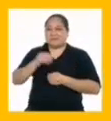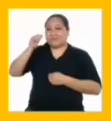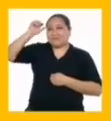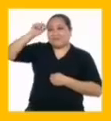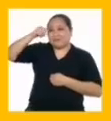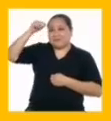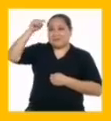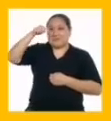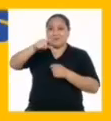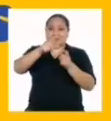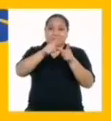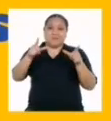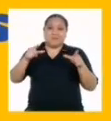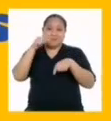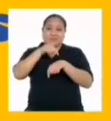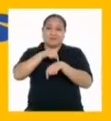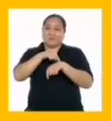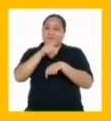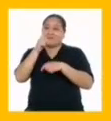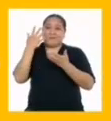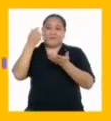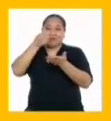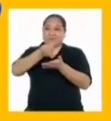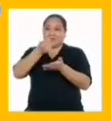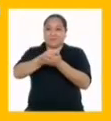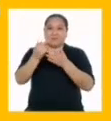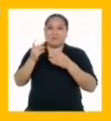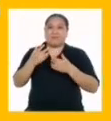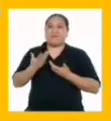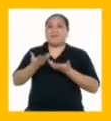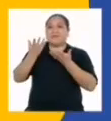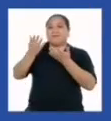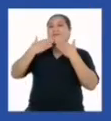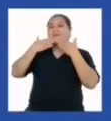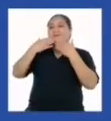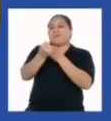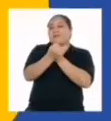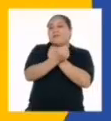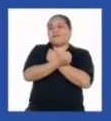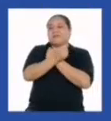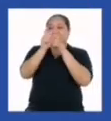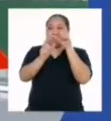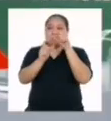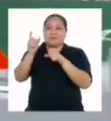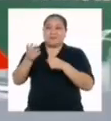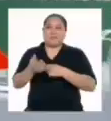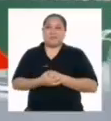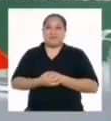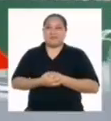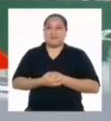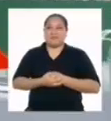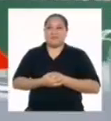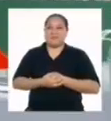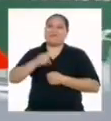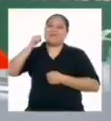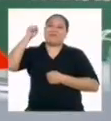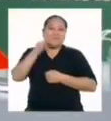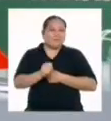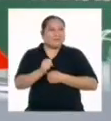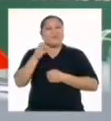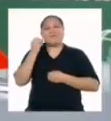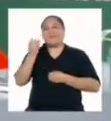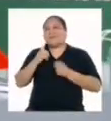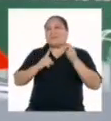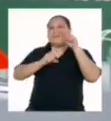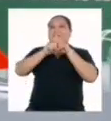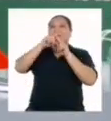Y recuerden, este espacio no tiene auspiciadores, así que solo llega gracias al cariño de la gente. ¡Claro! ¿Cómo no